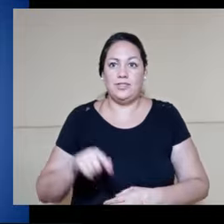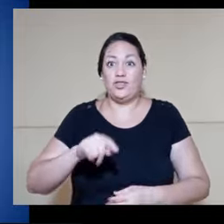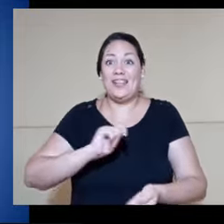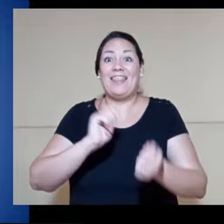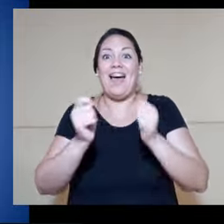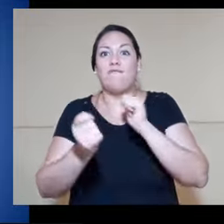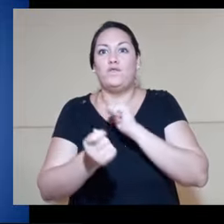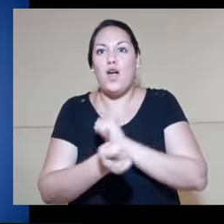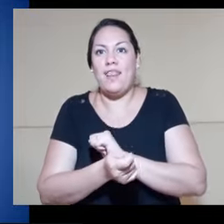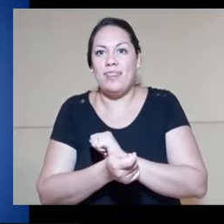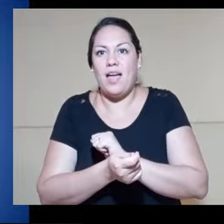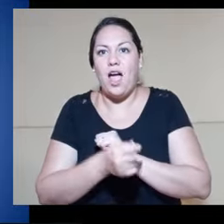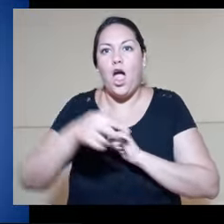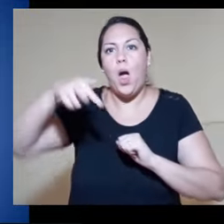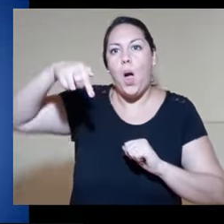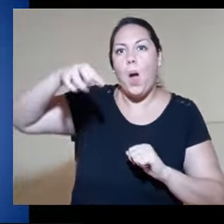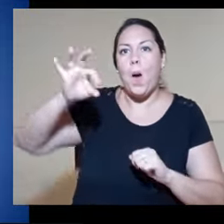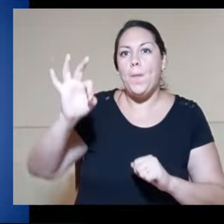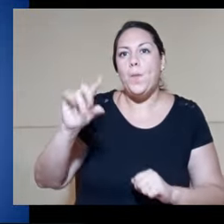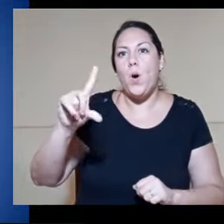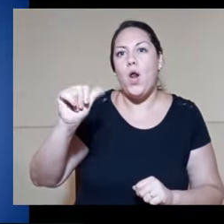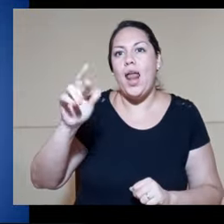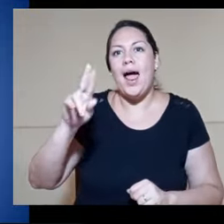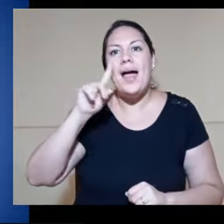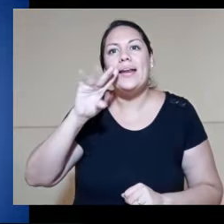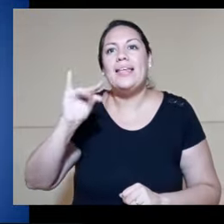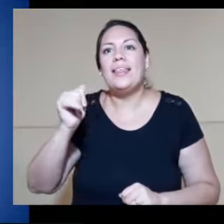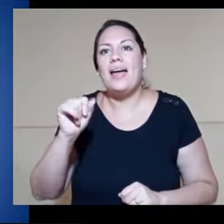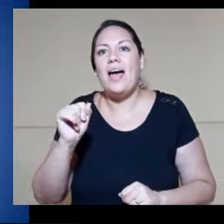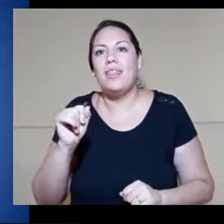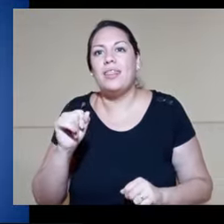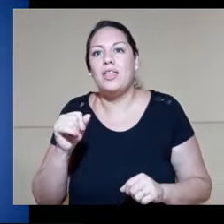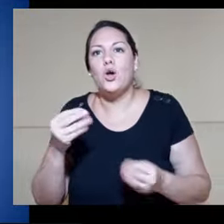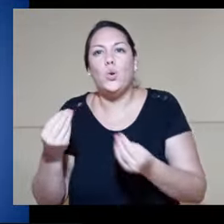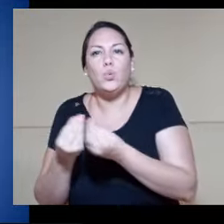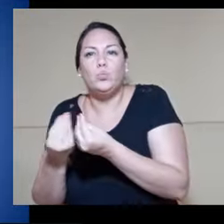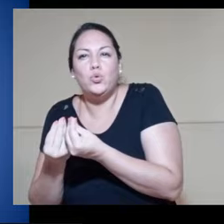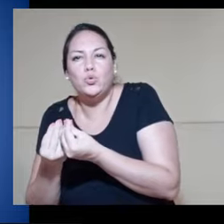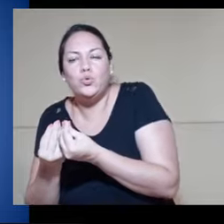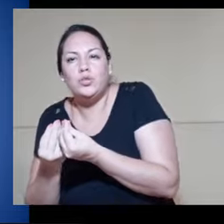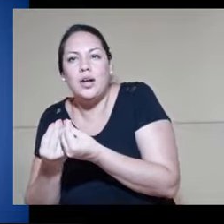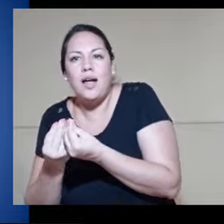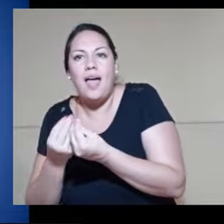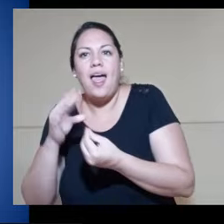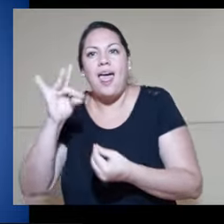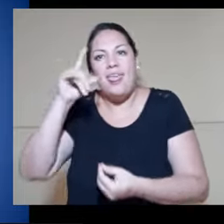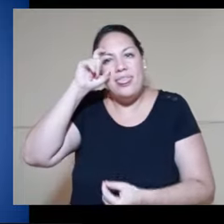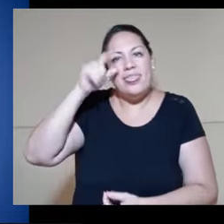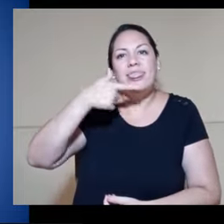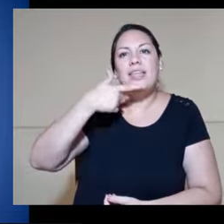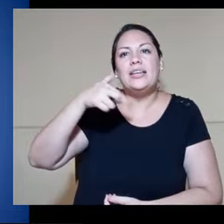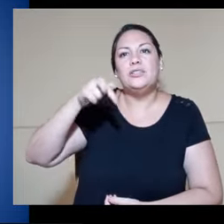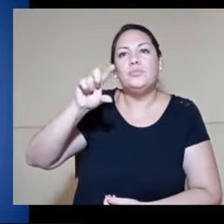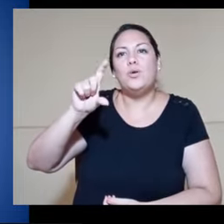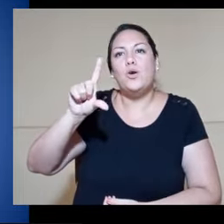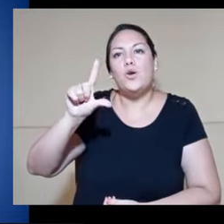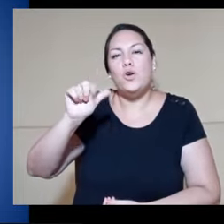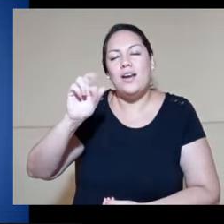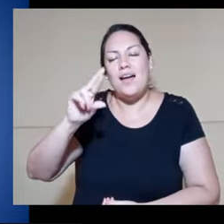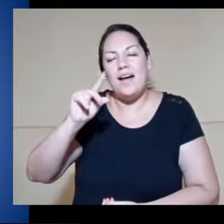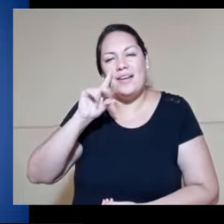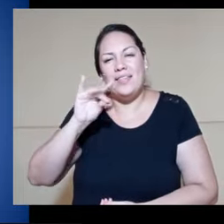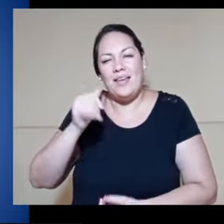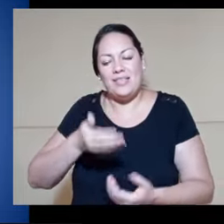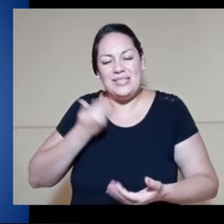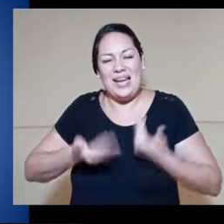positiva adentro. Fíjense cómo se invirtió la polaridad. Afuera quedó menos positiva y